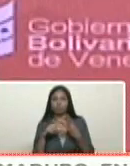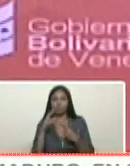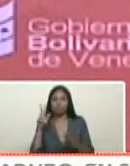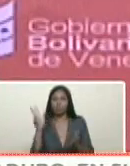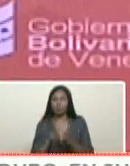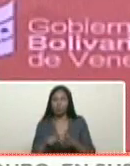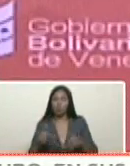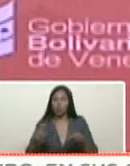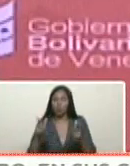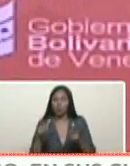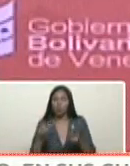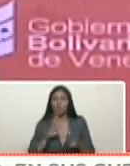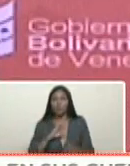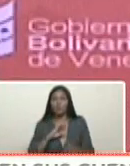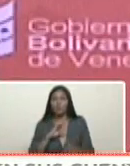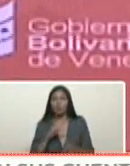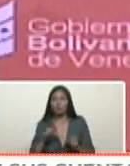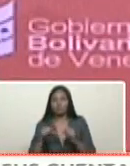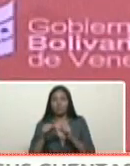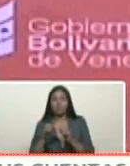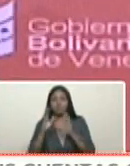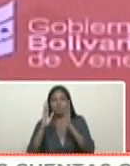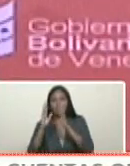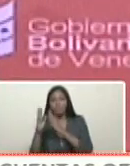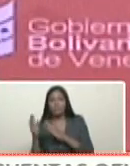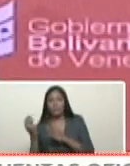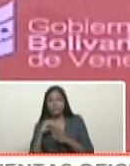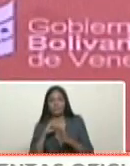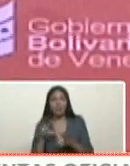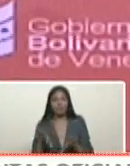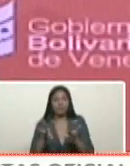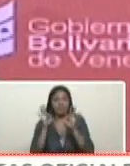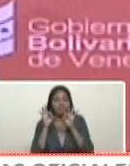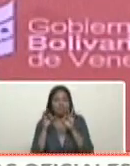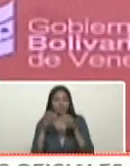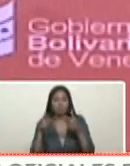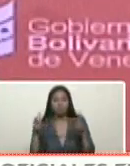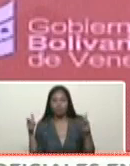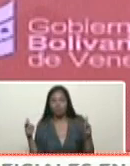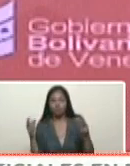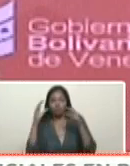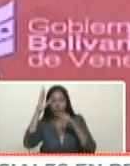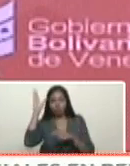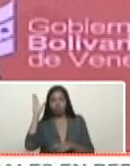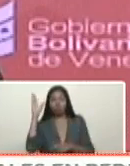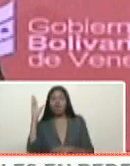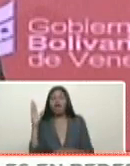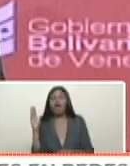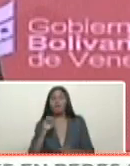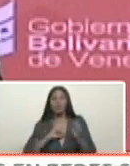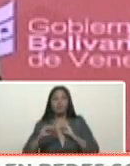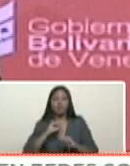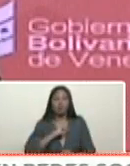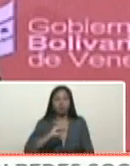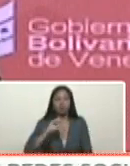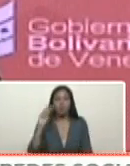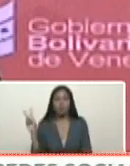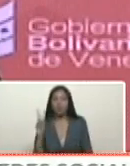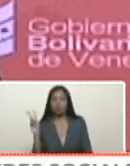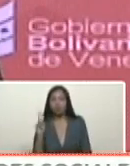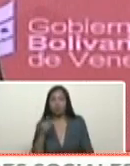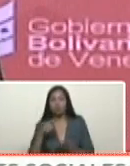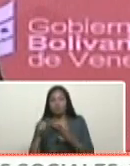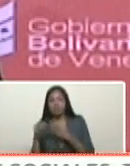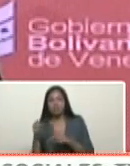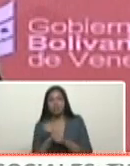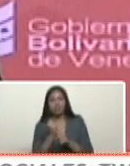aprobar recursos para seguir formando, especializando y ampliando las capacidades del movimiento Somos Venezuela en las diferentes áreas